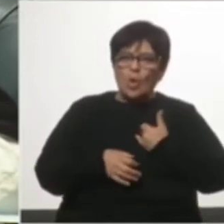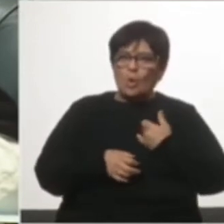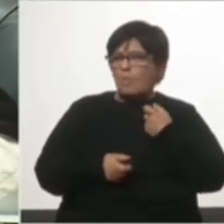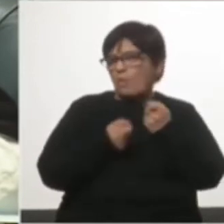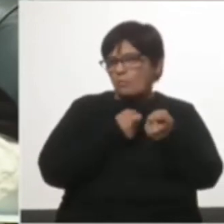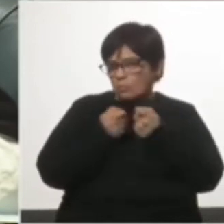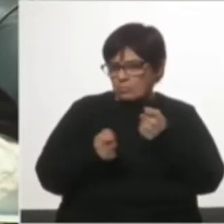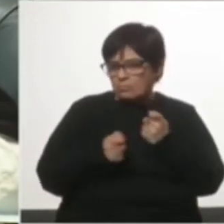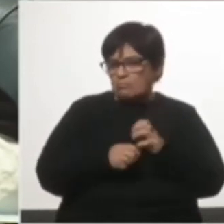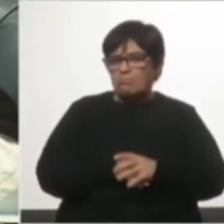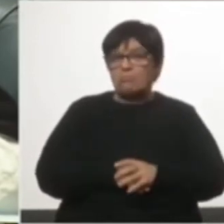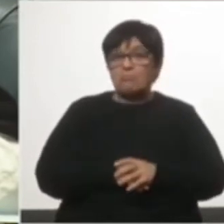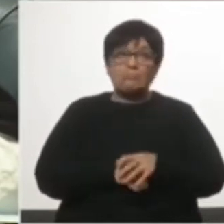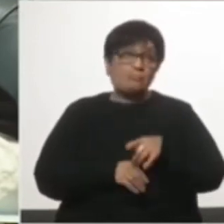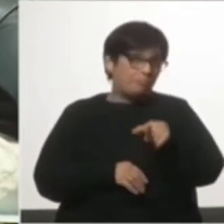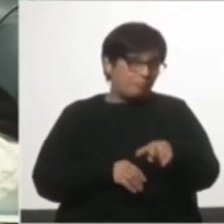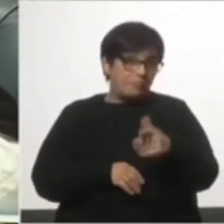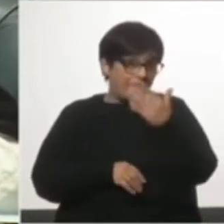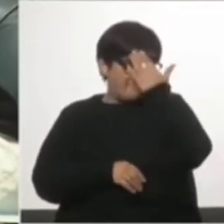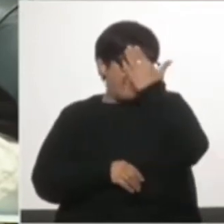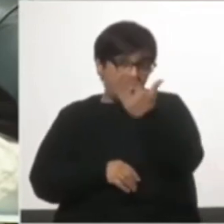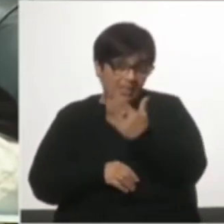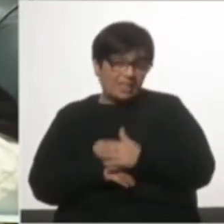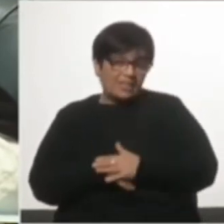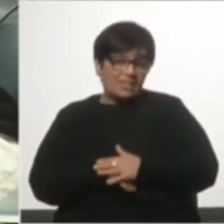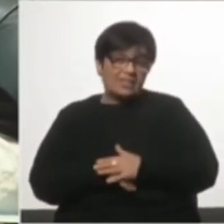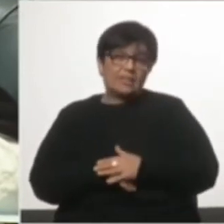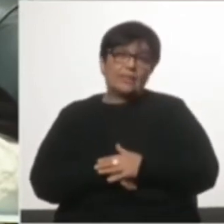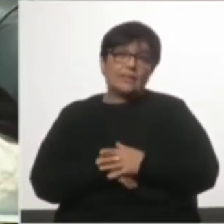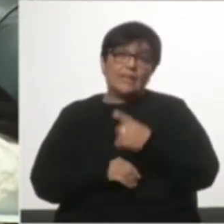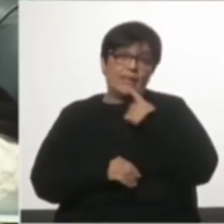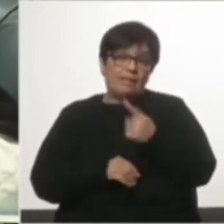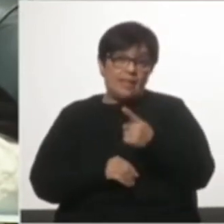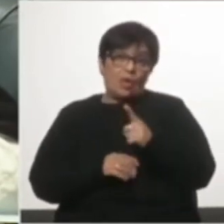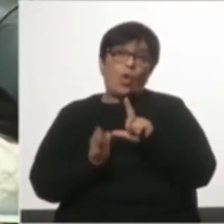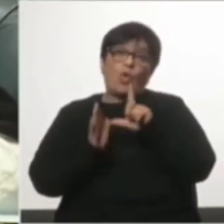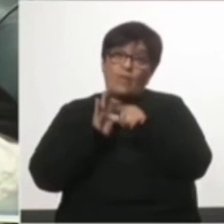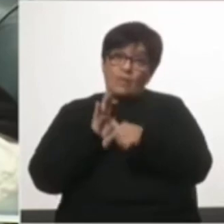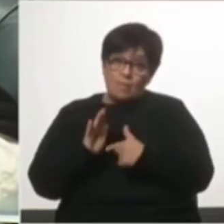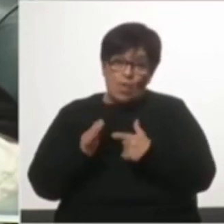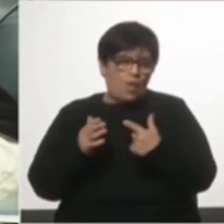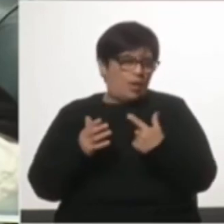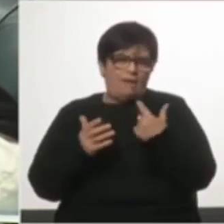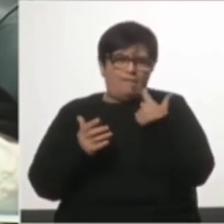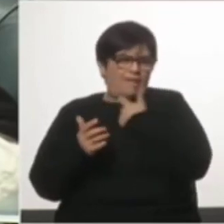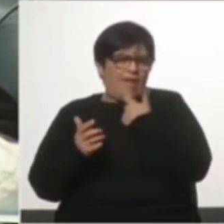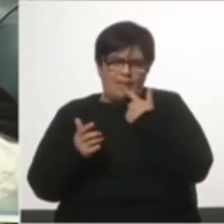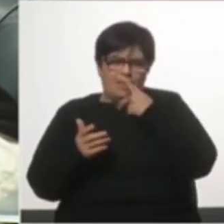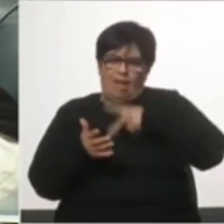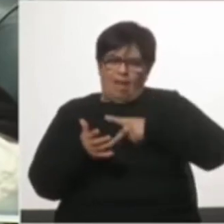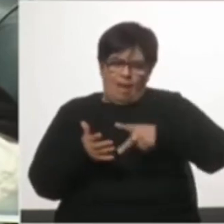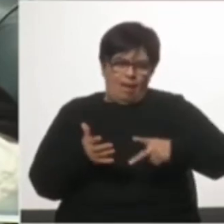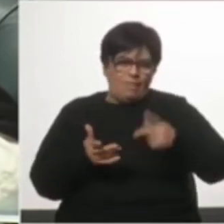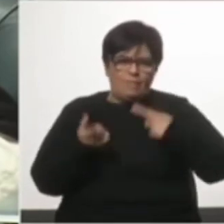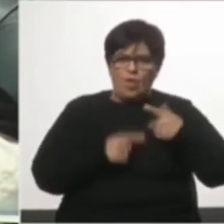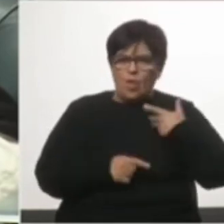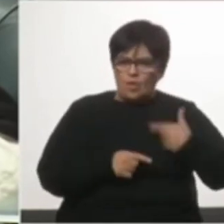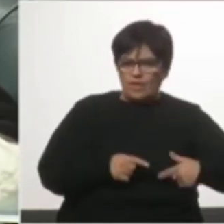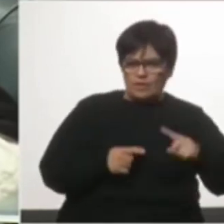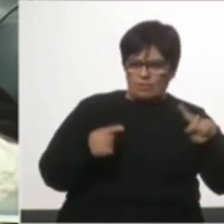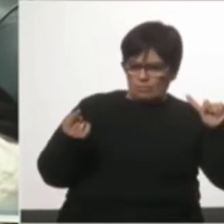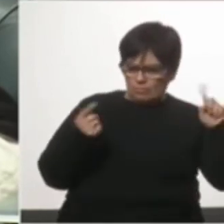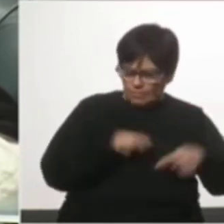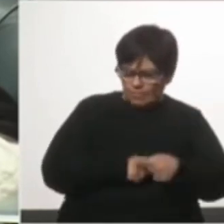Ahí, mientras que el Frente Amplio se habló de retraso y de imprevisión, desde el gobierno se remarcó que la definición